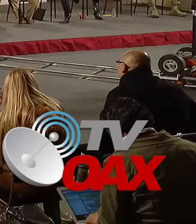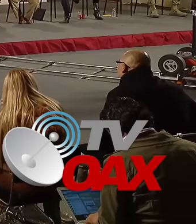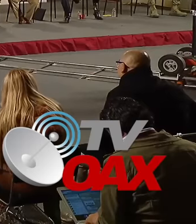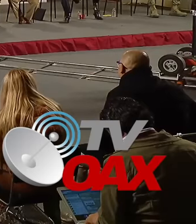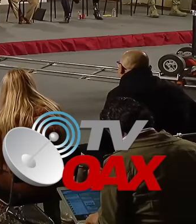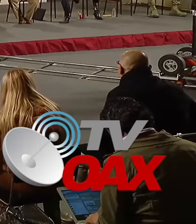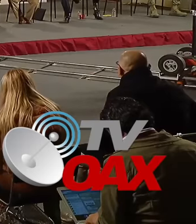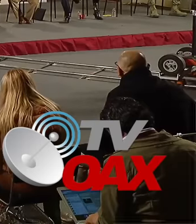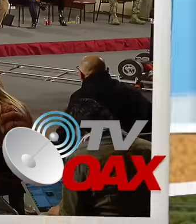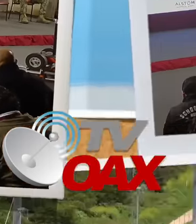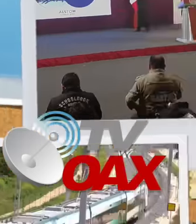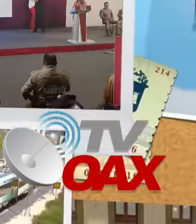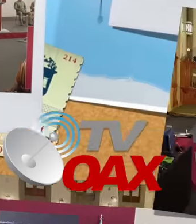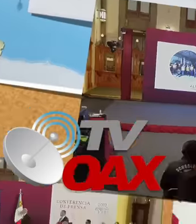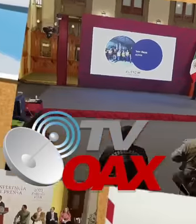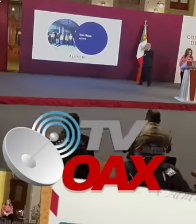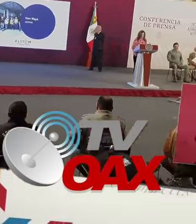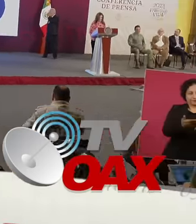y